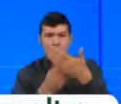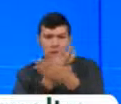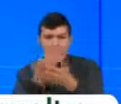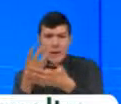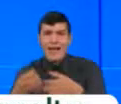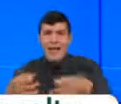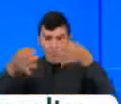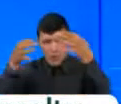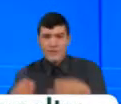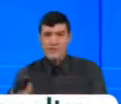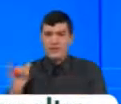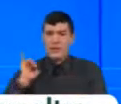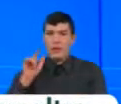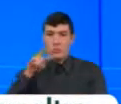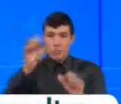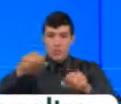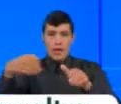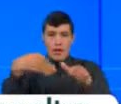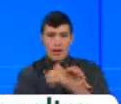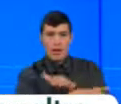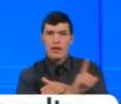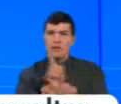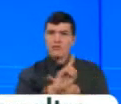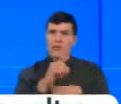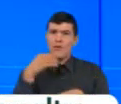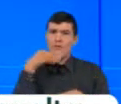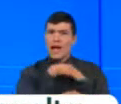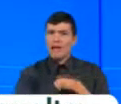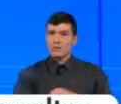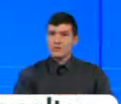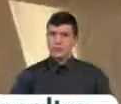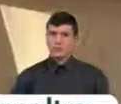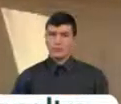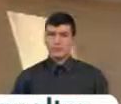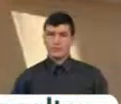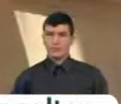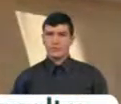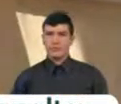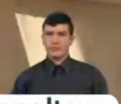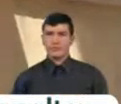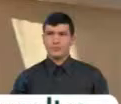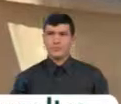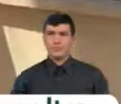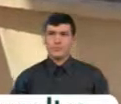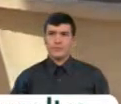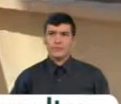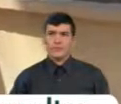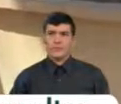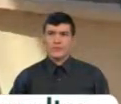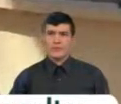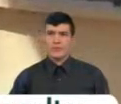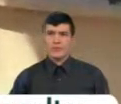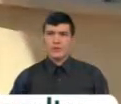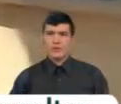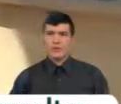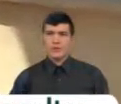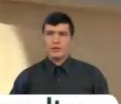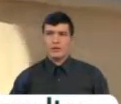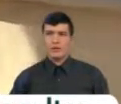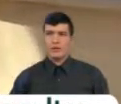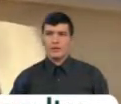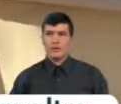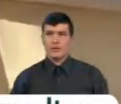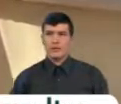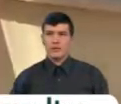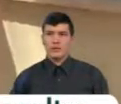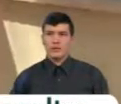web oficial para que los ciudadanos no vayan a ser estafados. Una posible suplantación estaría siendo víctima la página oficial